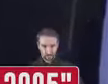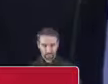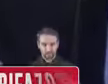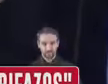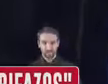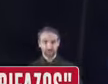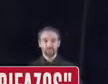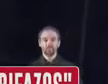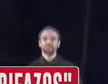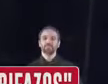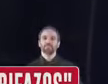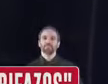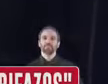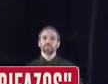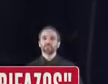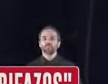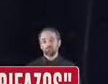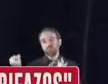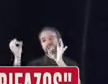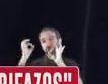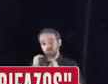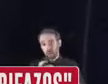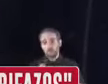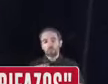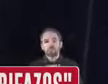y vino a la pandemia